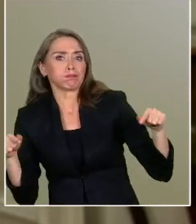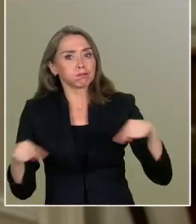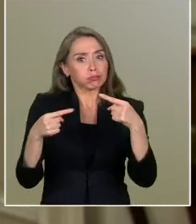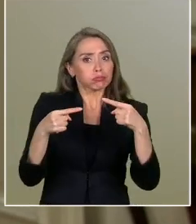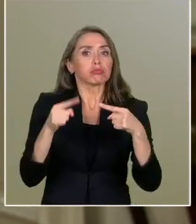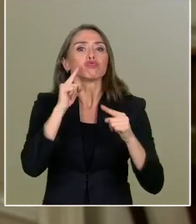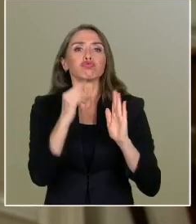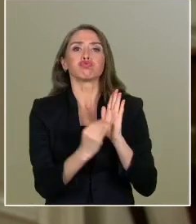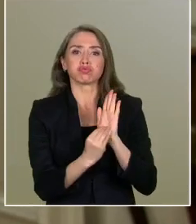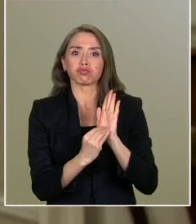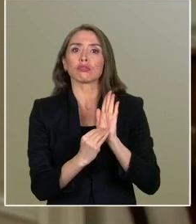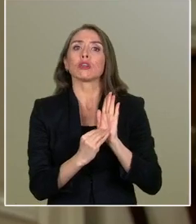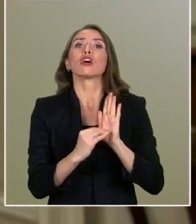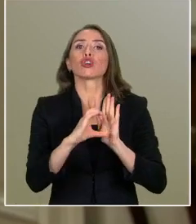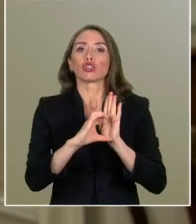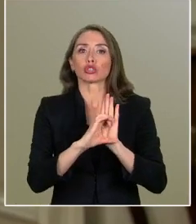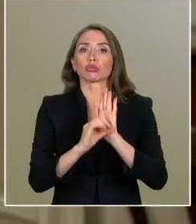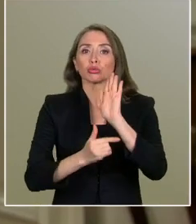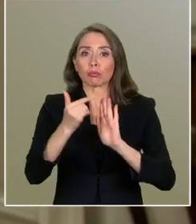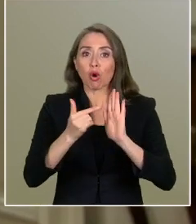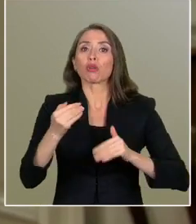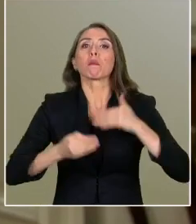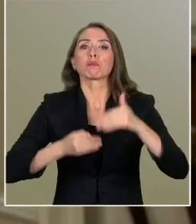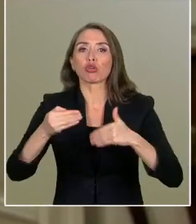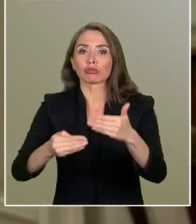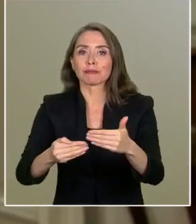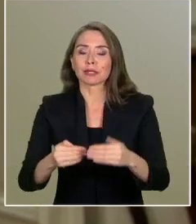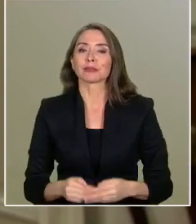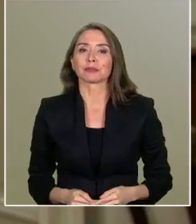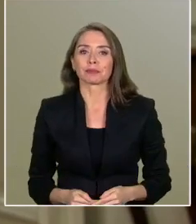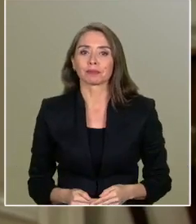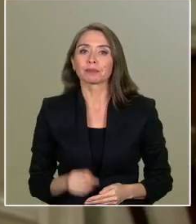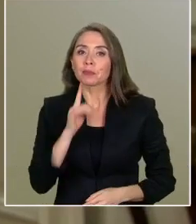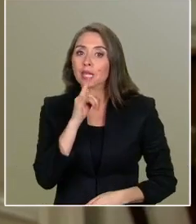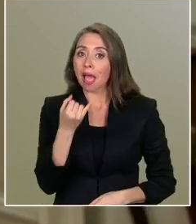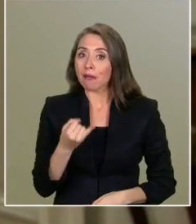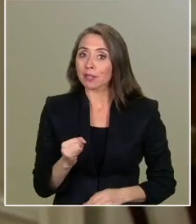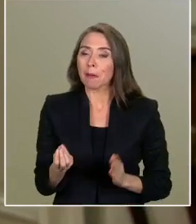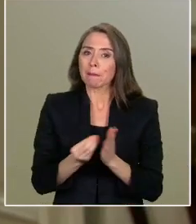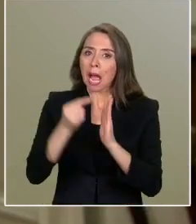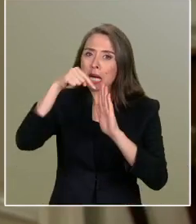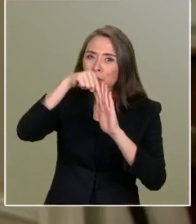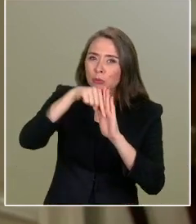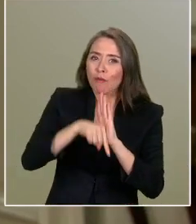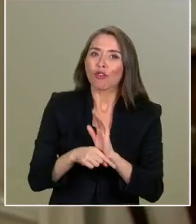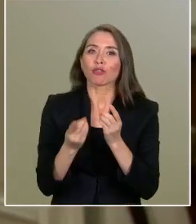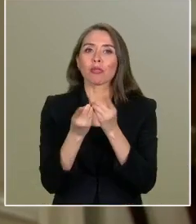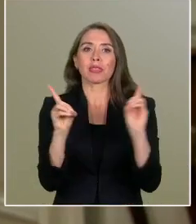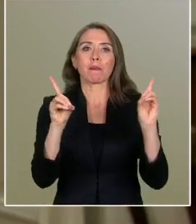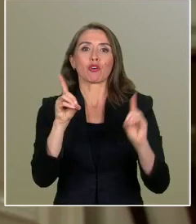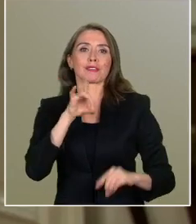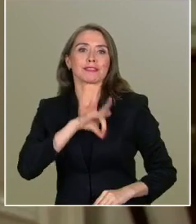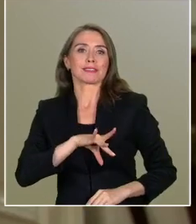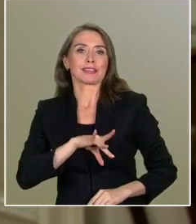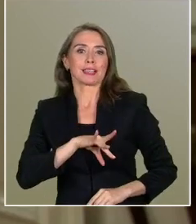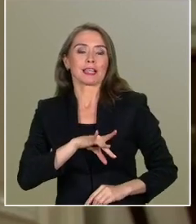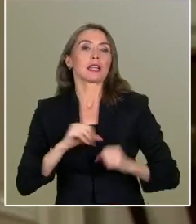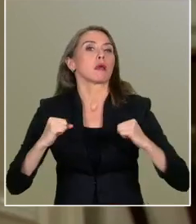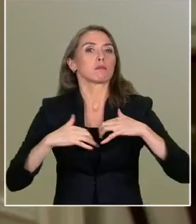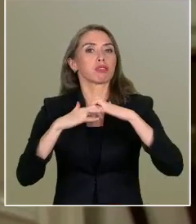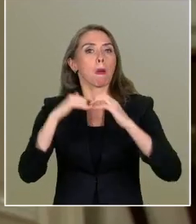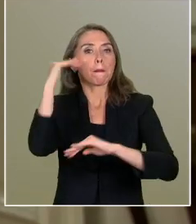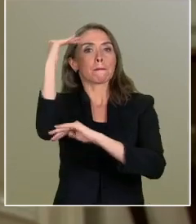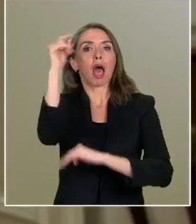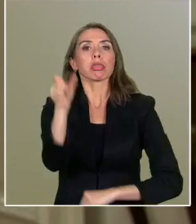un procedimiento establecido en la propia constitución finalmente se profundiza nuestra democracia y se fortalece la soberanía